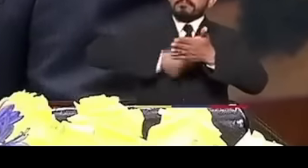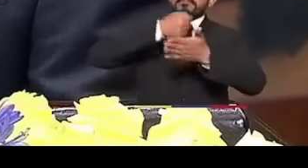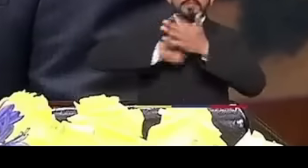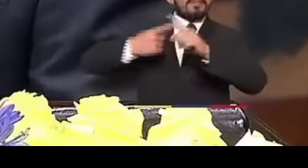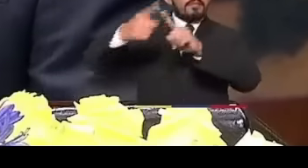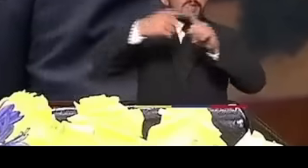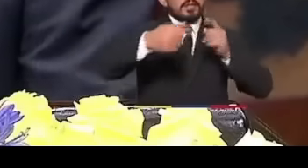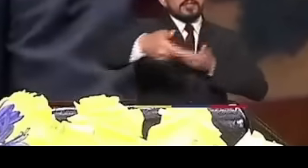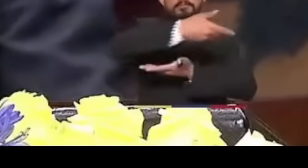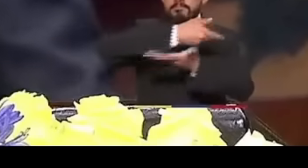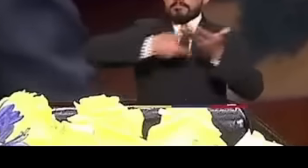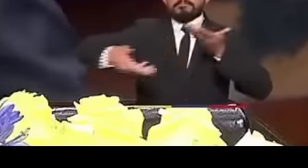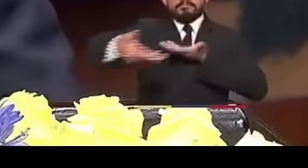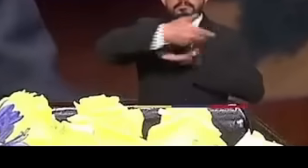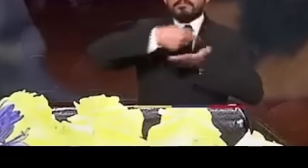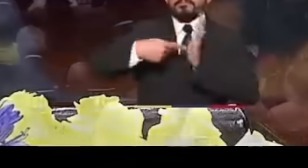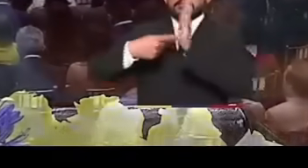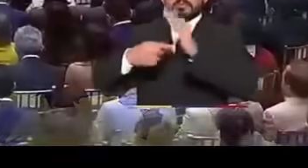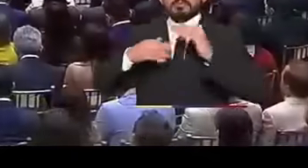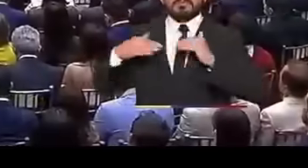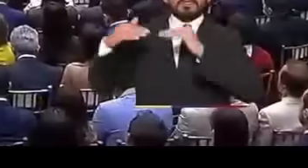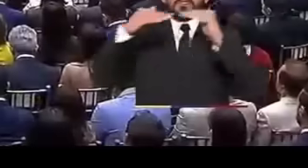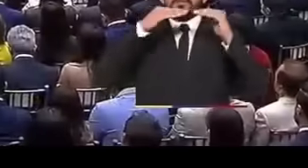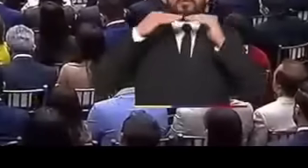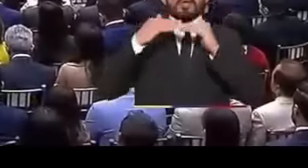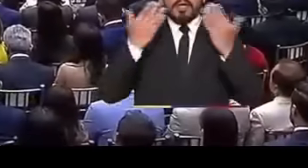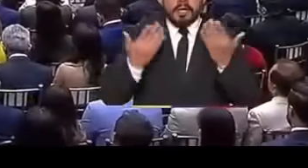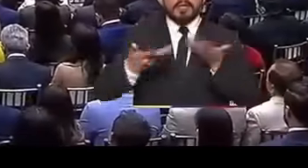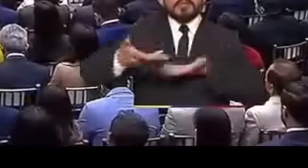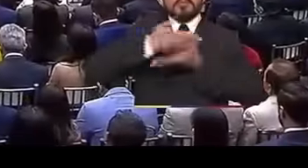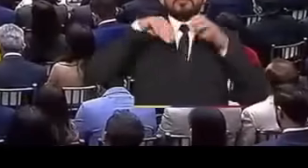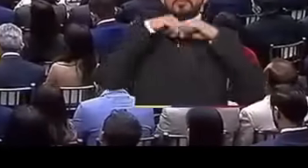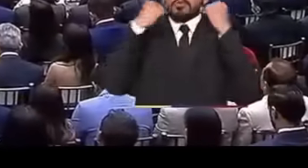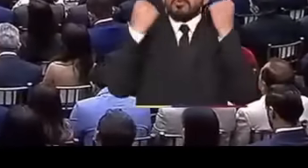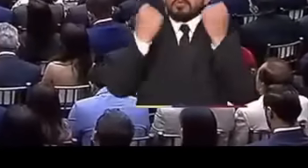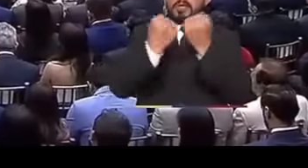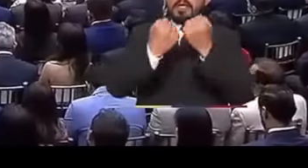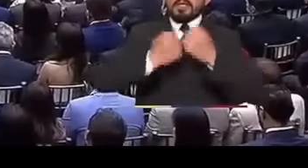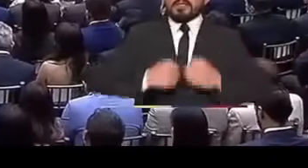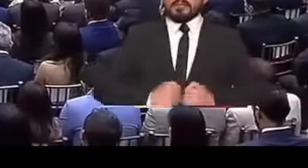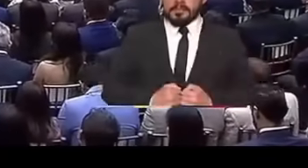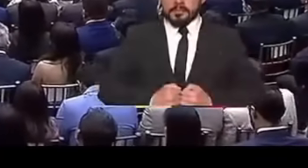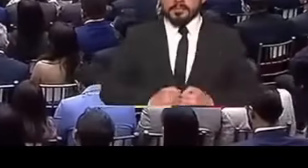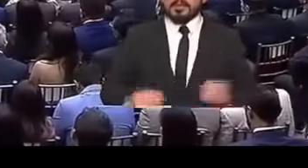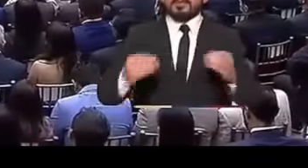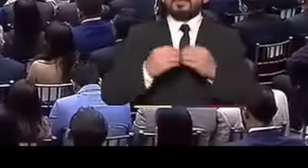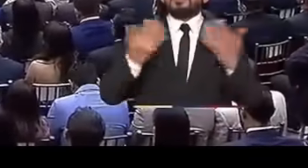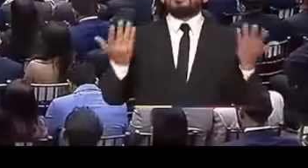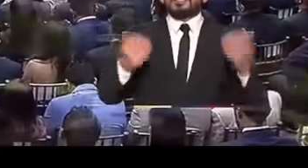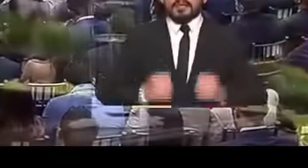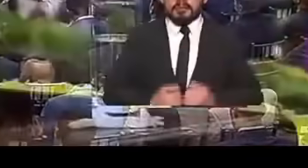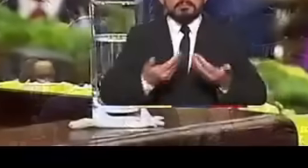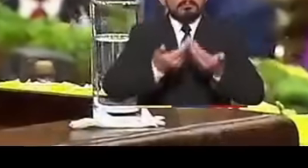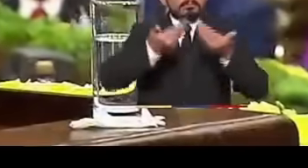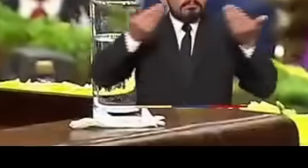pluralidad. La democracia es un sistema de convivencia social basado en la división y